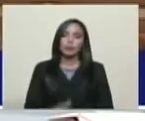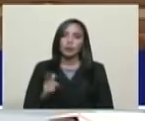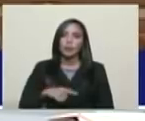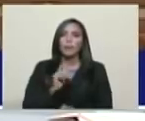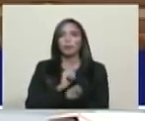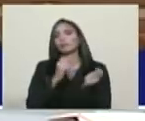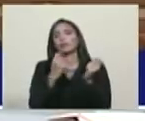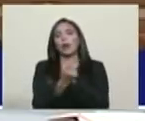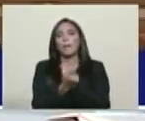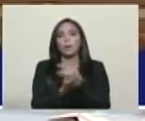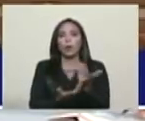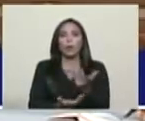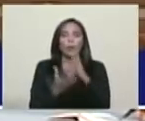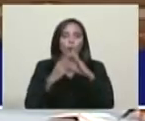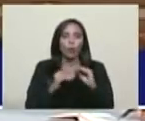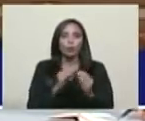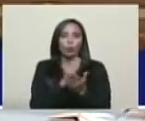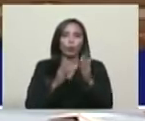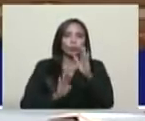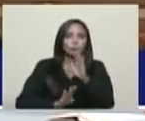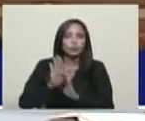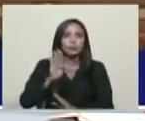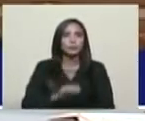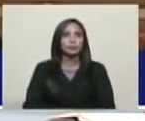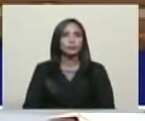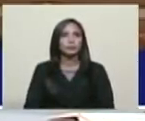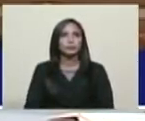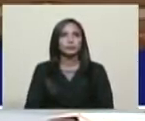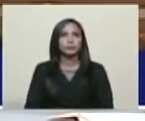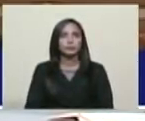potencia agrícola exportadora.